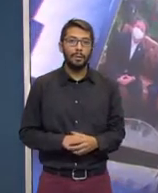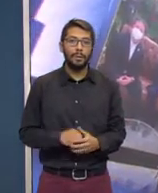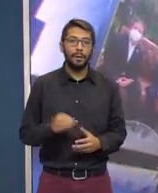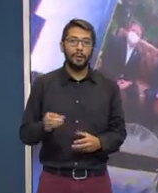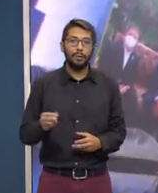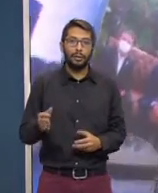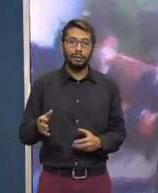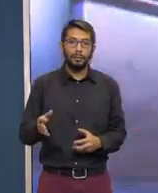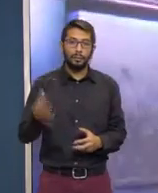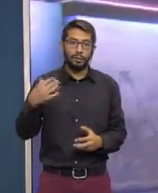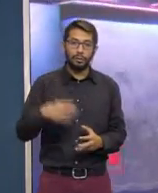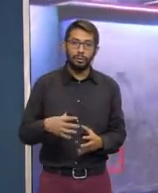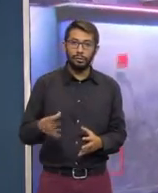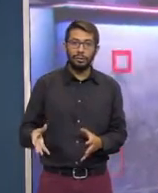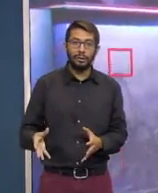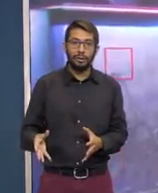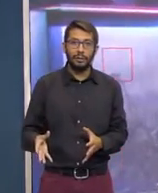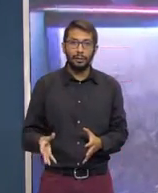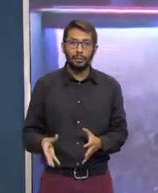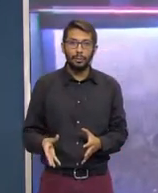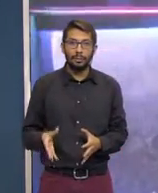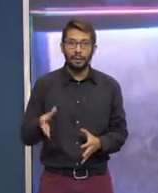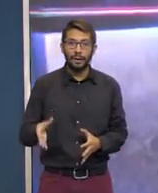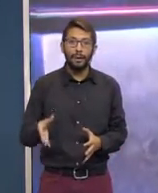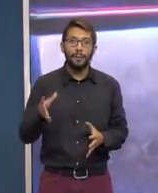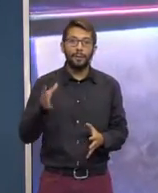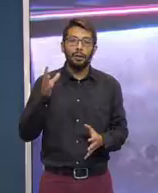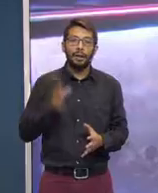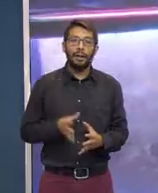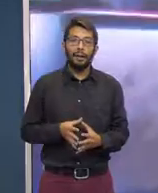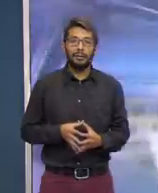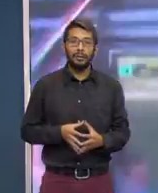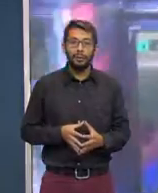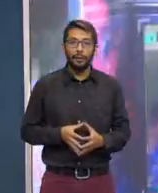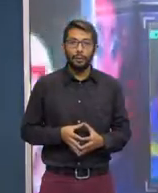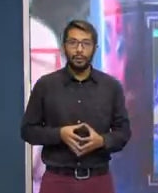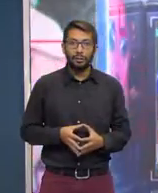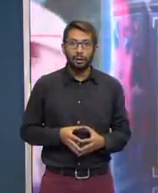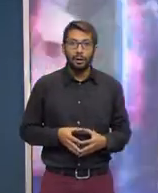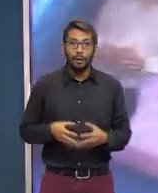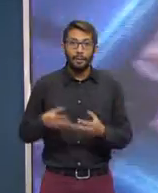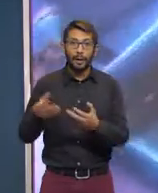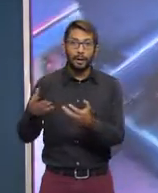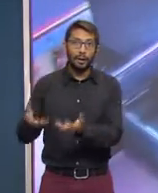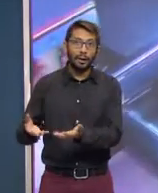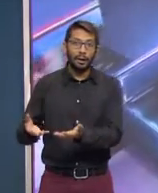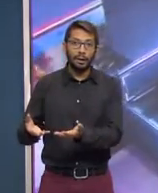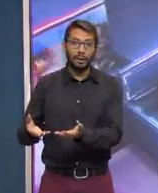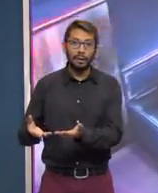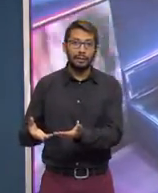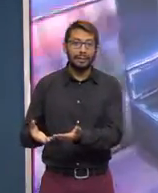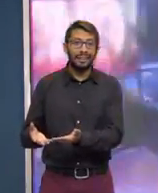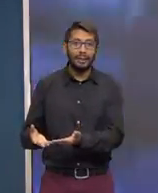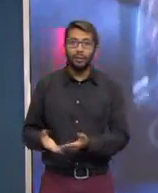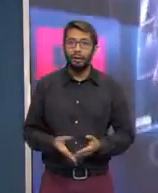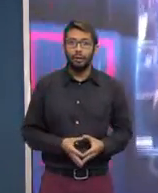Bueno, Micaela, y ustedes, bueno, recibieron entonces esta comunicación, Mariela, perdón, recibieron la comunicación, van a